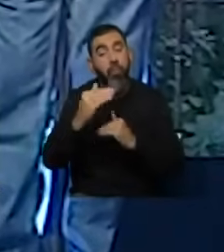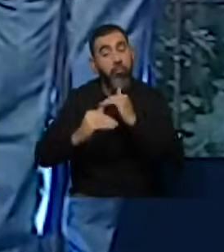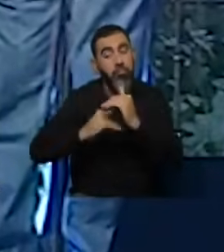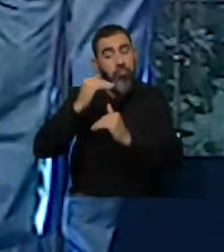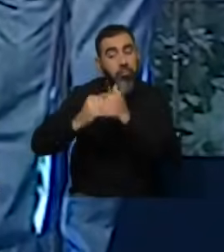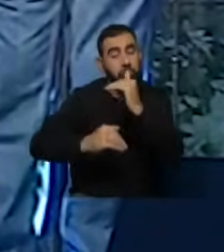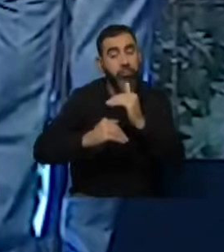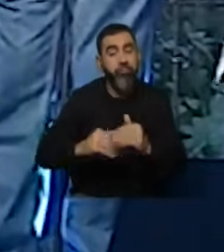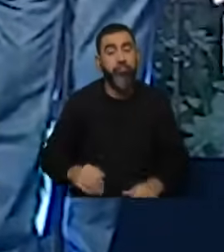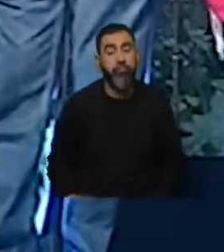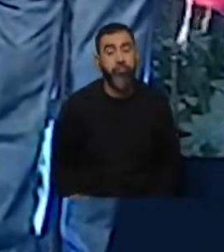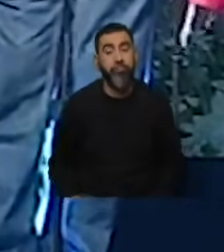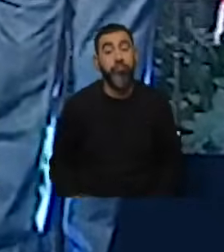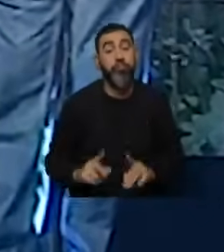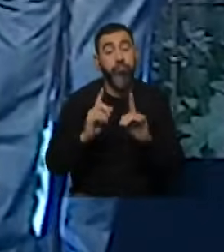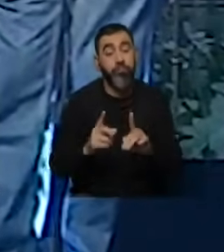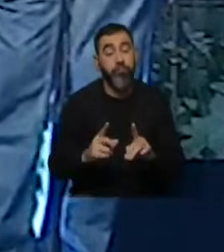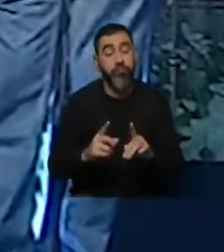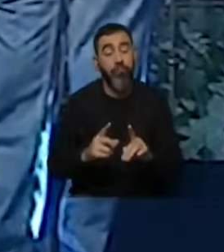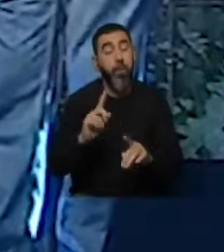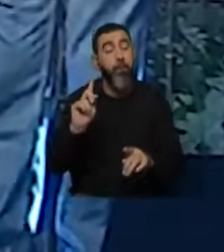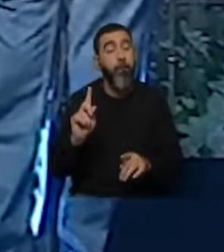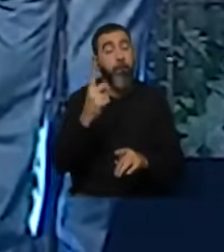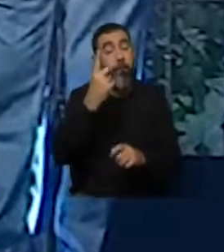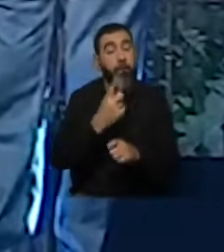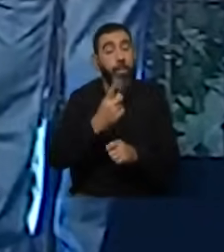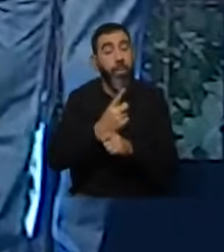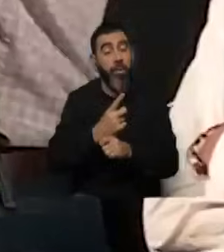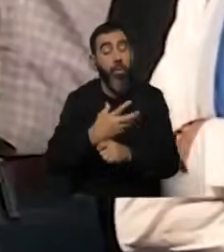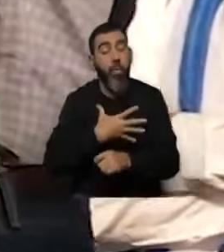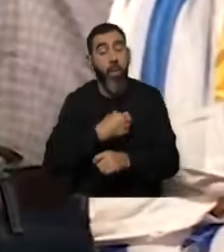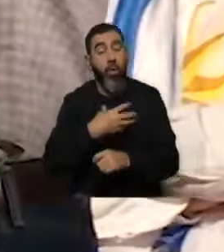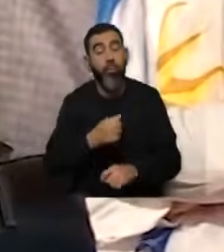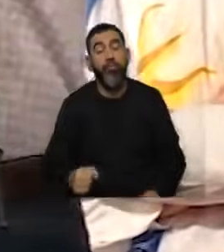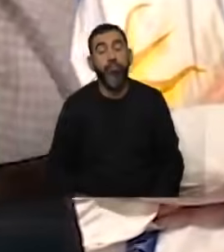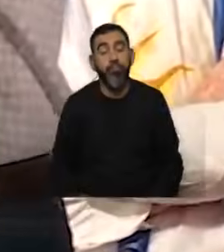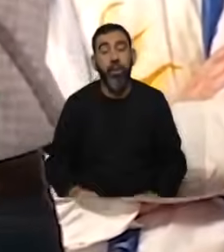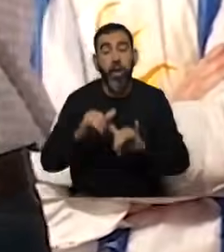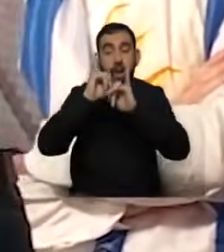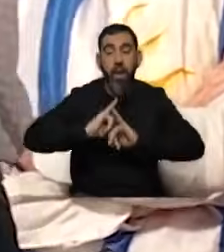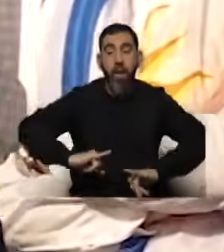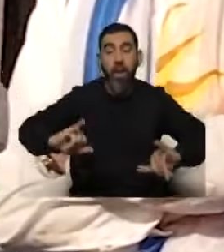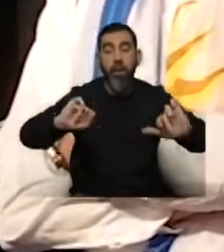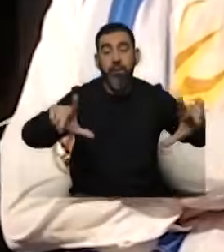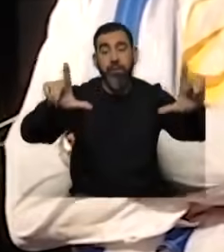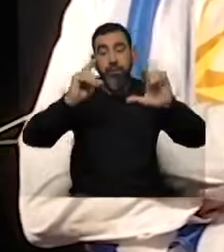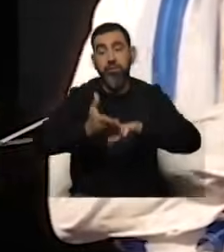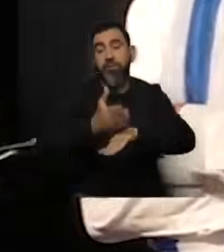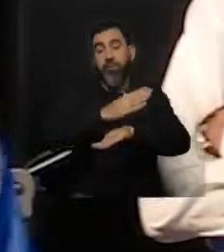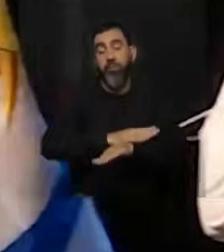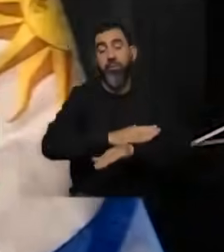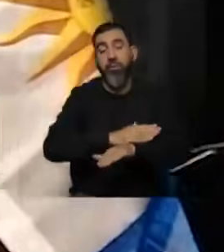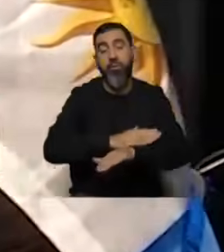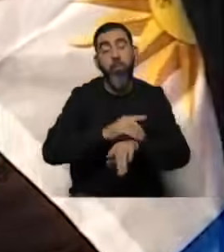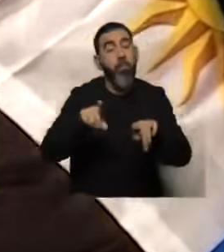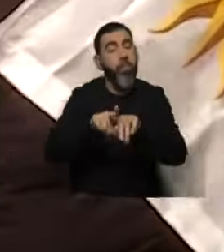de votos como veíamos también cifra l úbica en la primera posición en filas nacionalistas el lanzamiento de la precandidatura de delgados se realizará